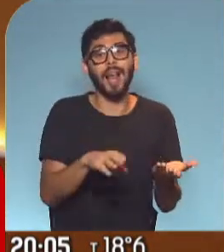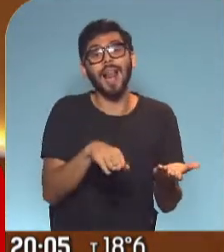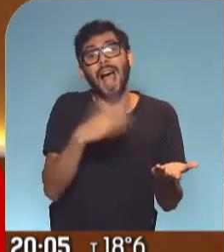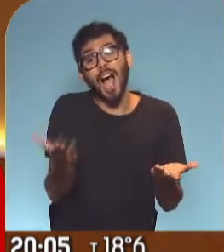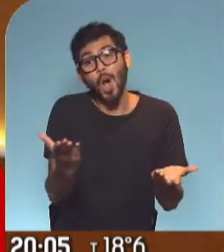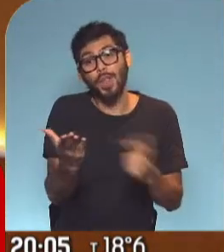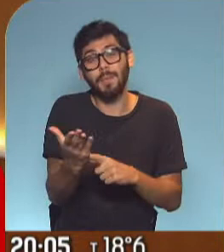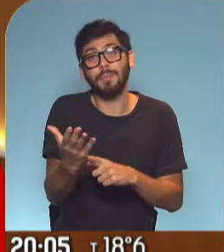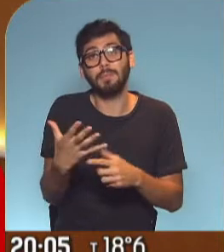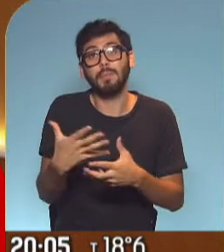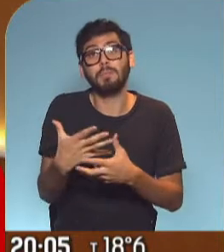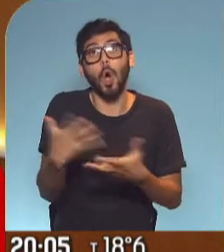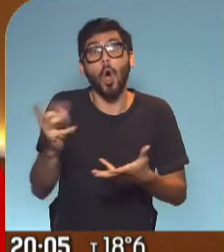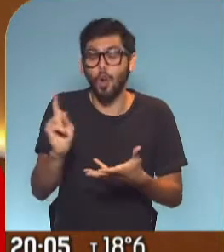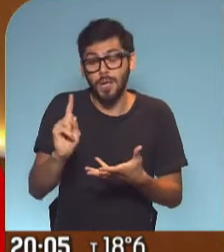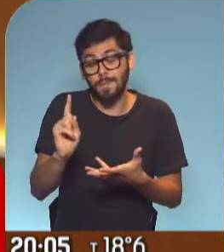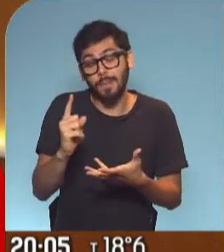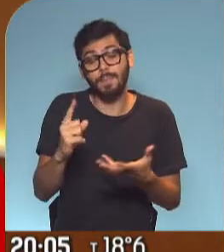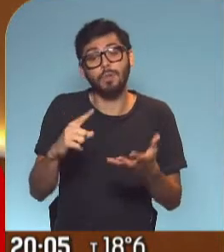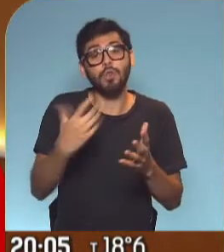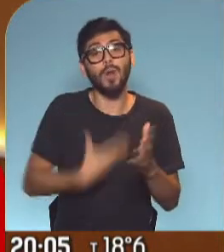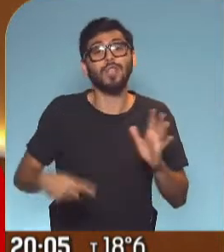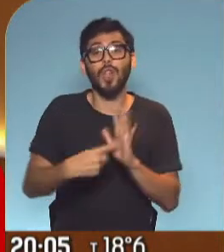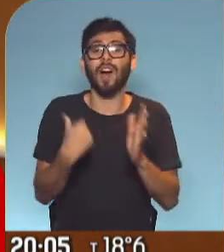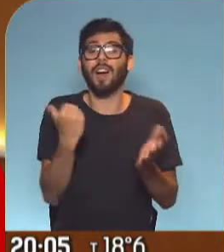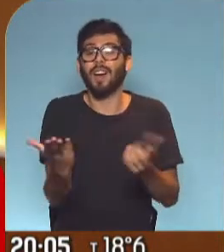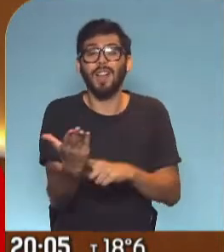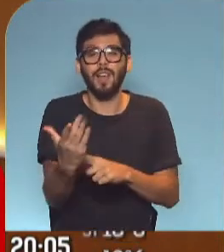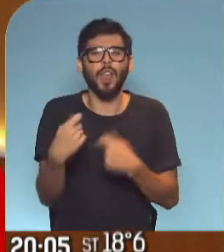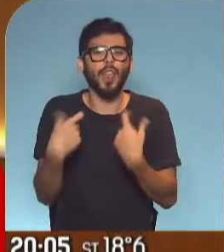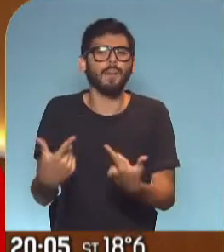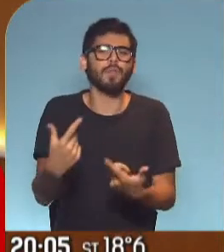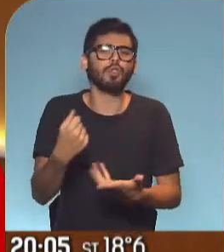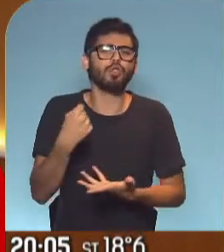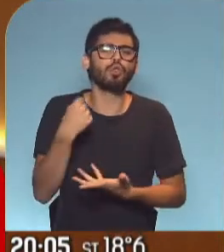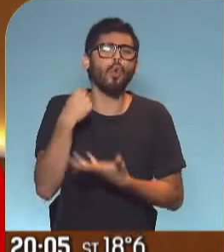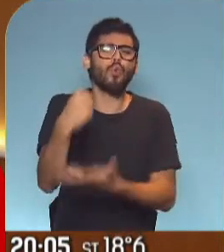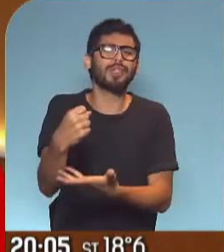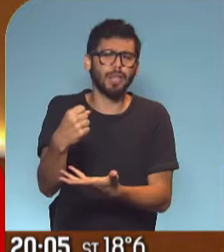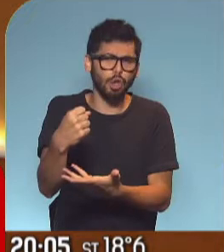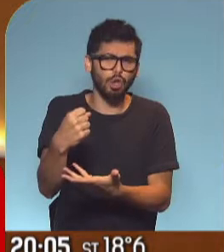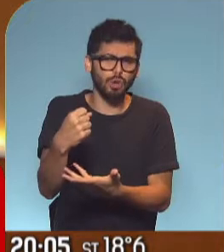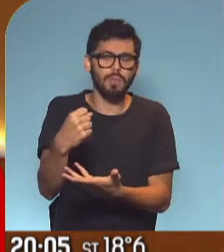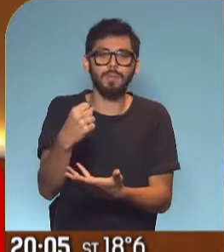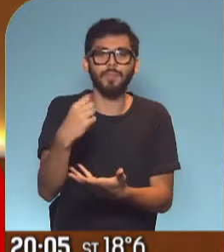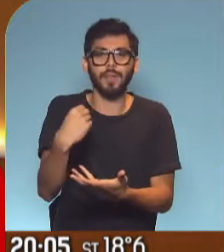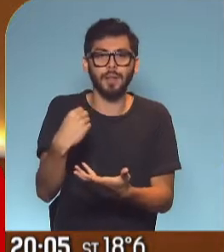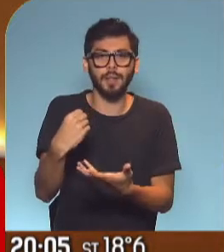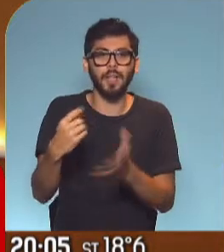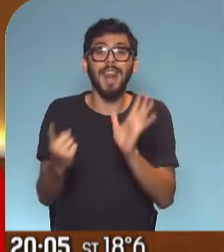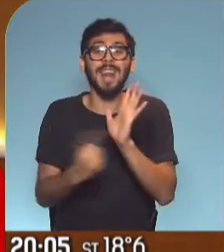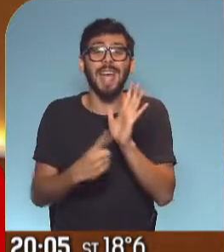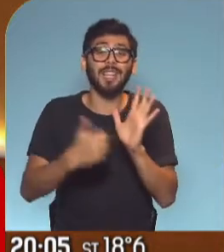otra solución que ofrece el gobierno de la ciudad tiene que ver con otorgar un subsidio habitacional. El decreto es el